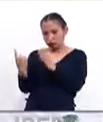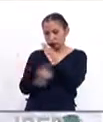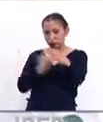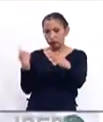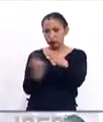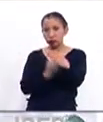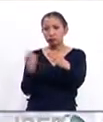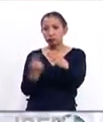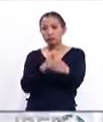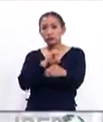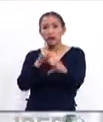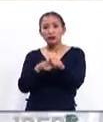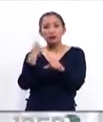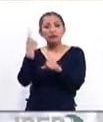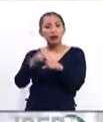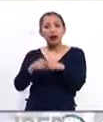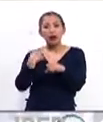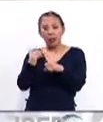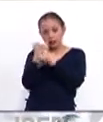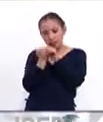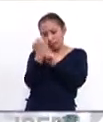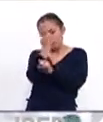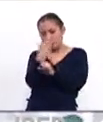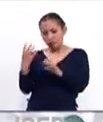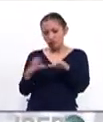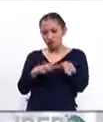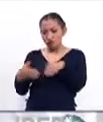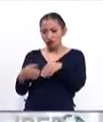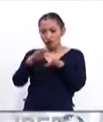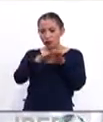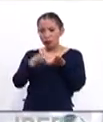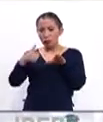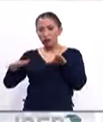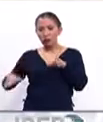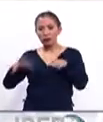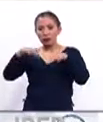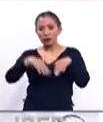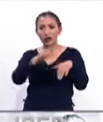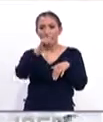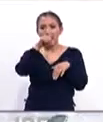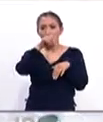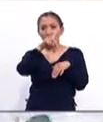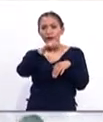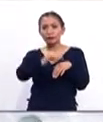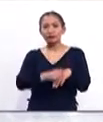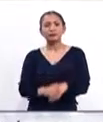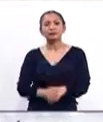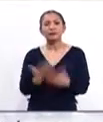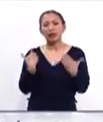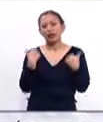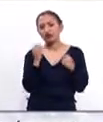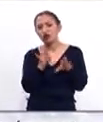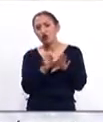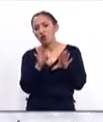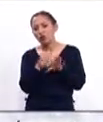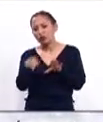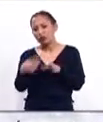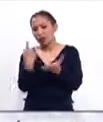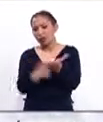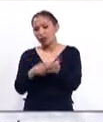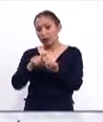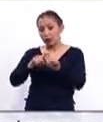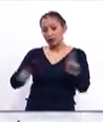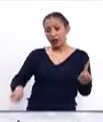centrifugadora, especialmente diseñada para estudiar la turbulencia de onda y la agitación de los líquidos. Entender cómo estos fenómenos